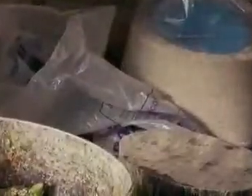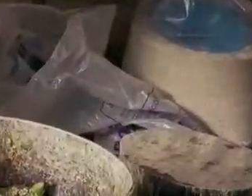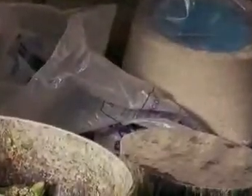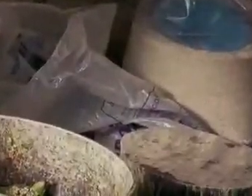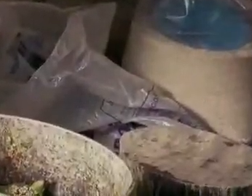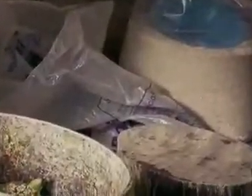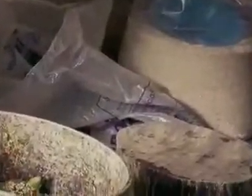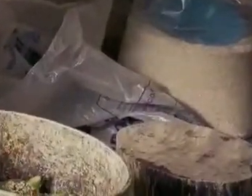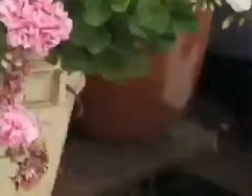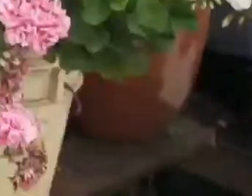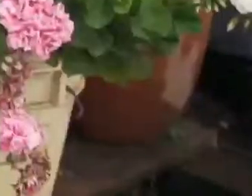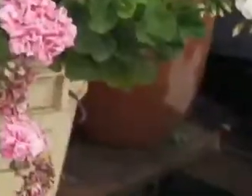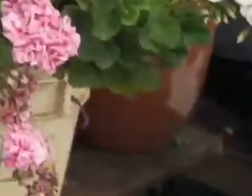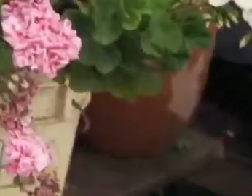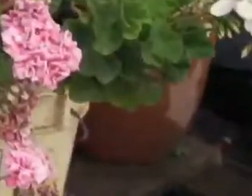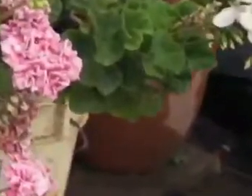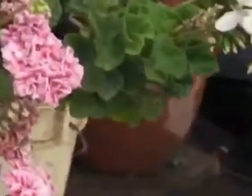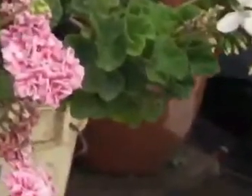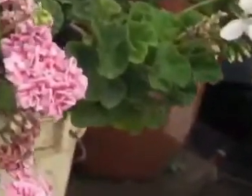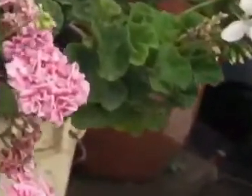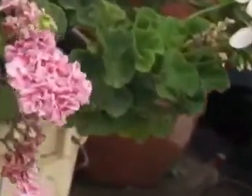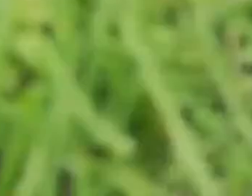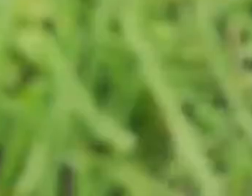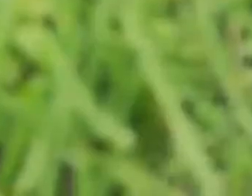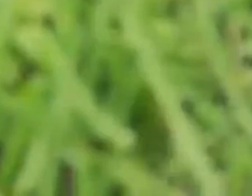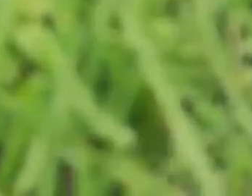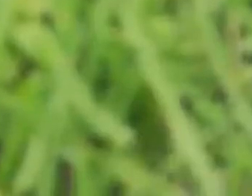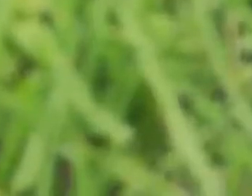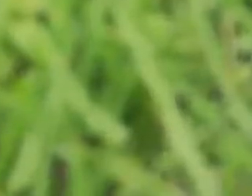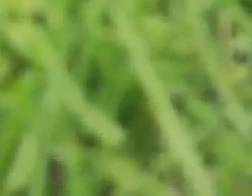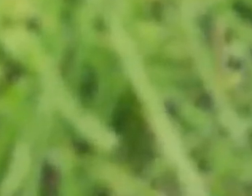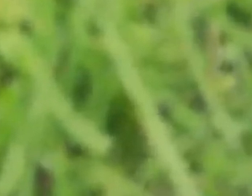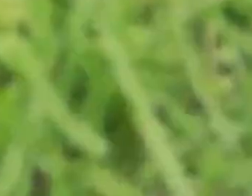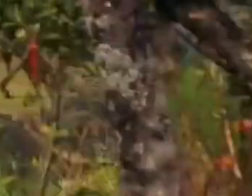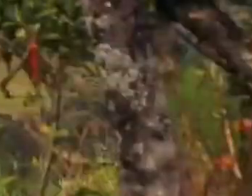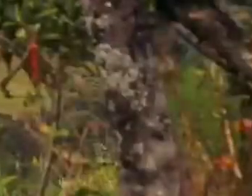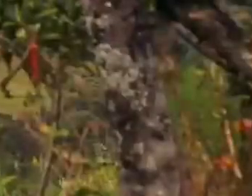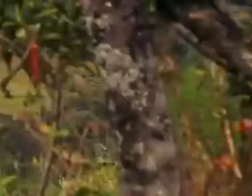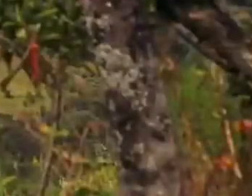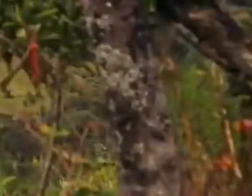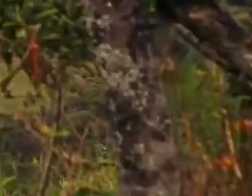un relato de control autónomo de su territorio y sus recursos naturales.